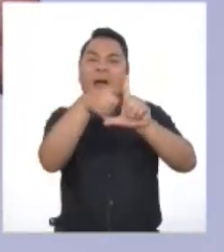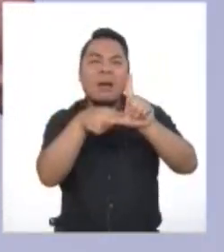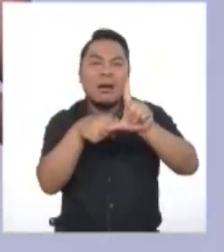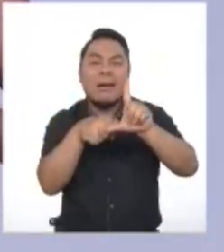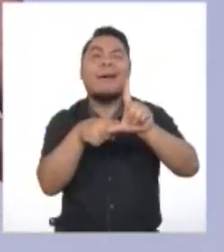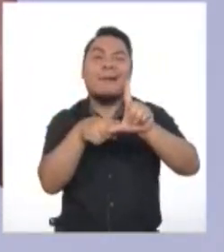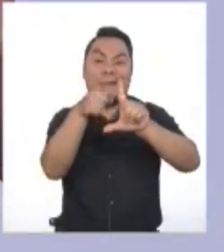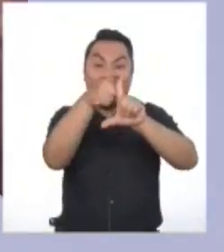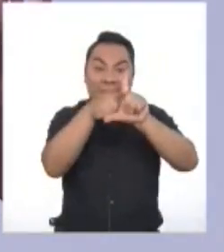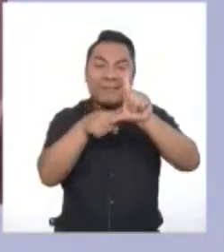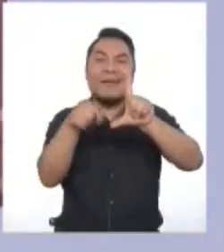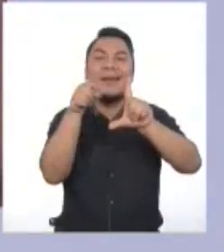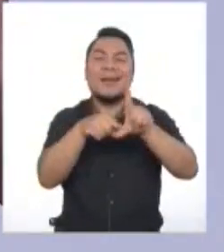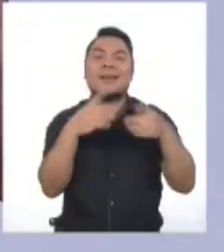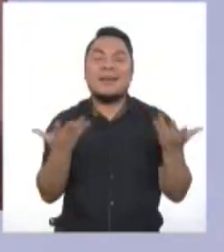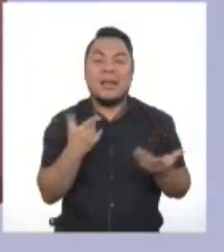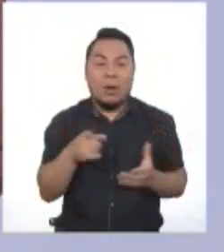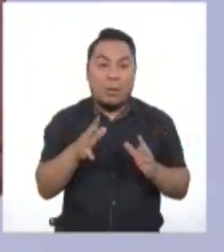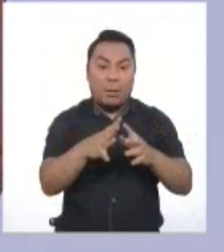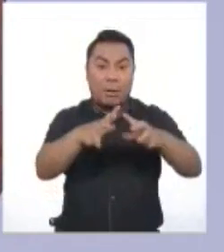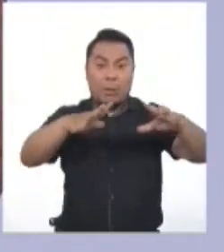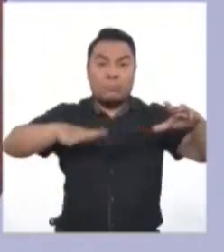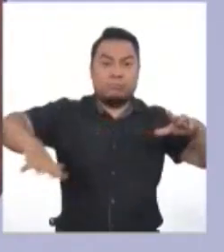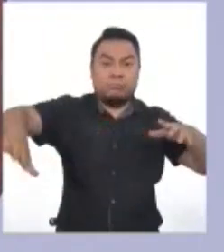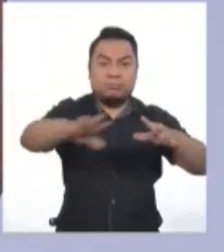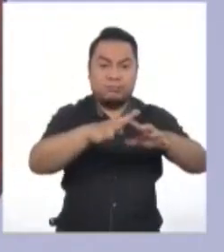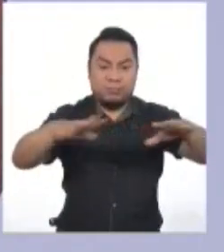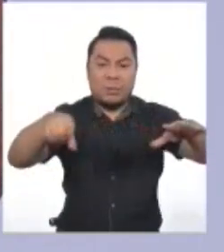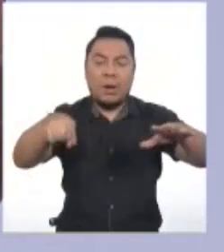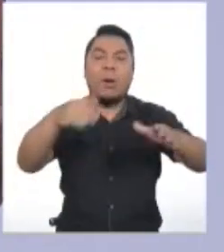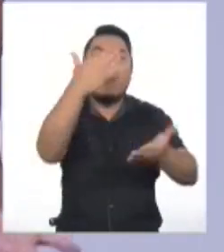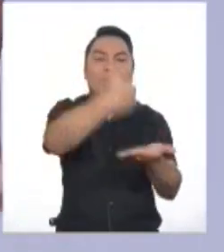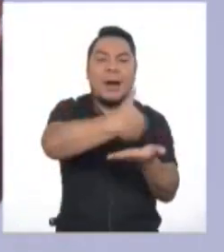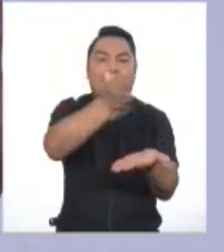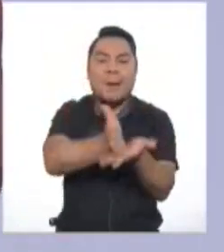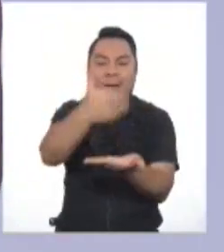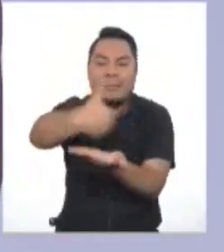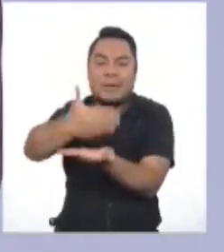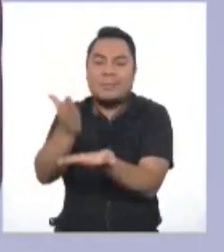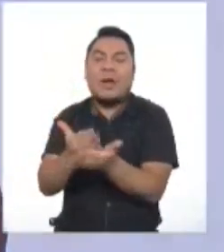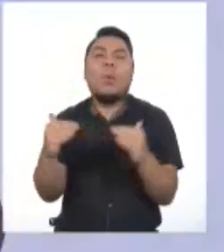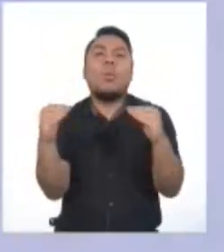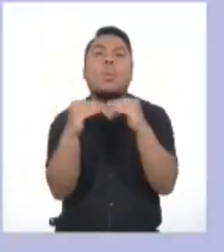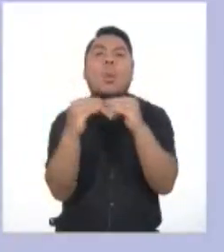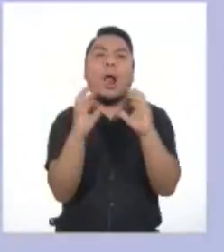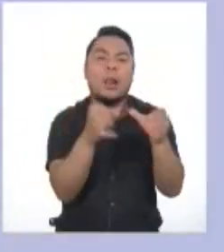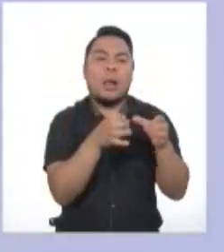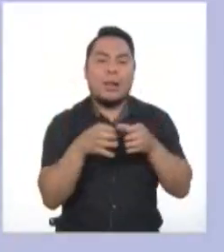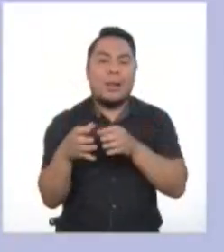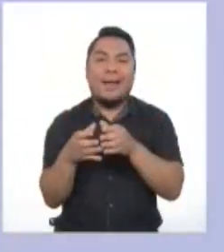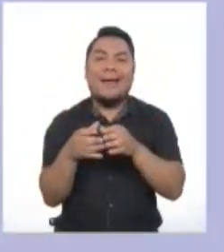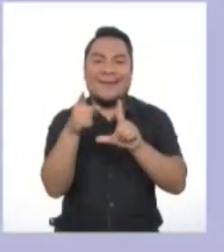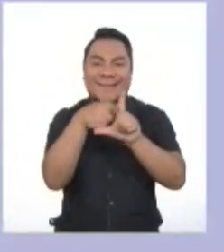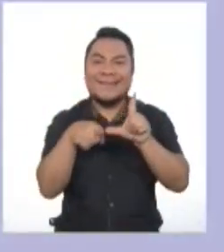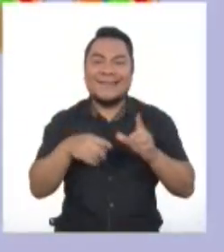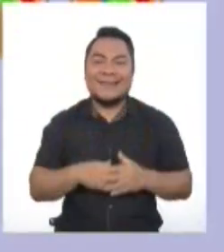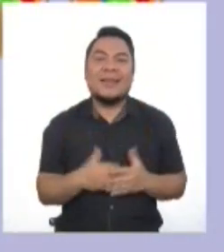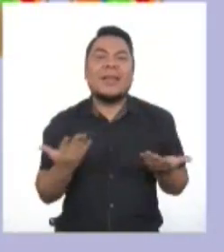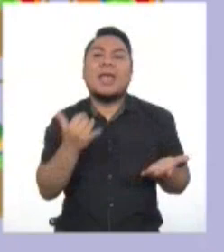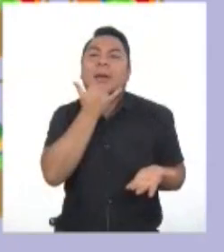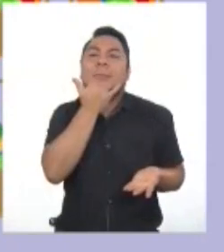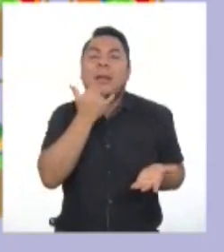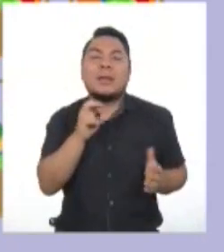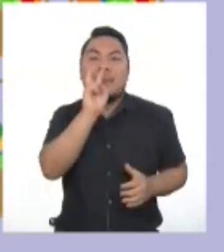significa descomponer una cantidad total en partes de igual tamaño generando agrupamientos. ¿Y qué pasa en el caso de las